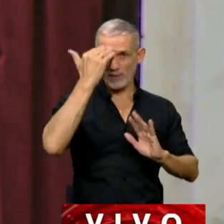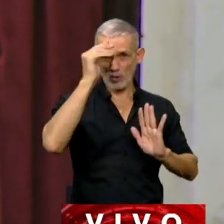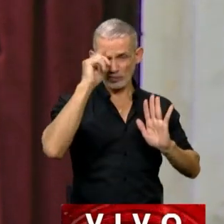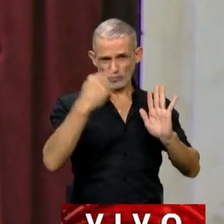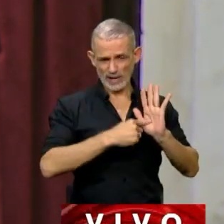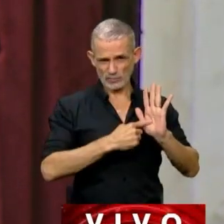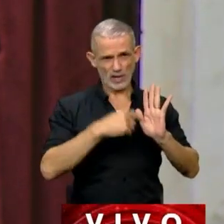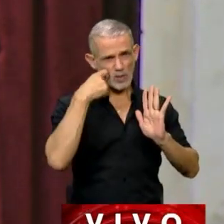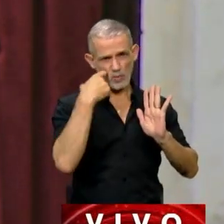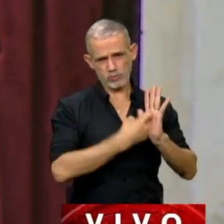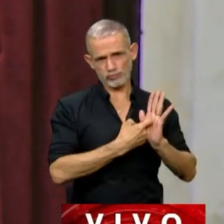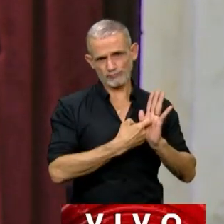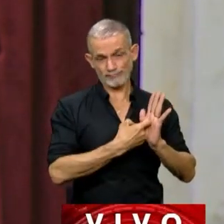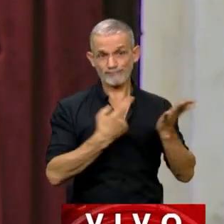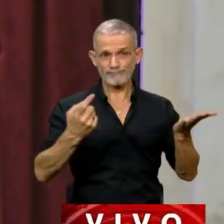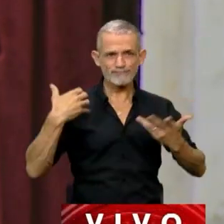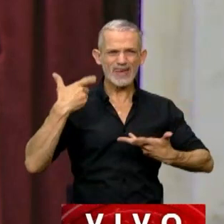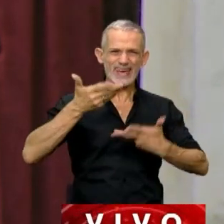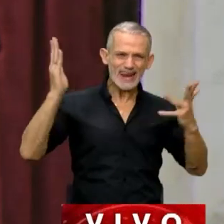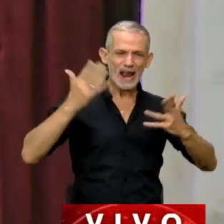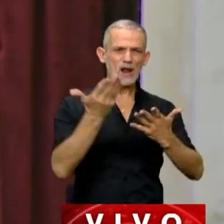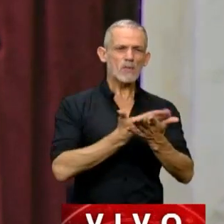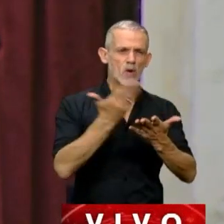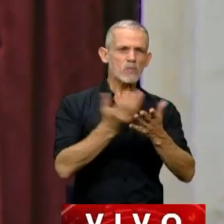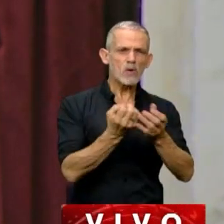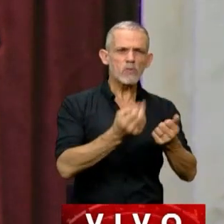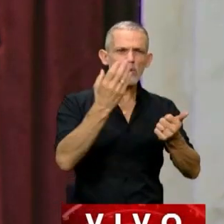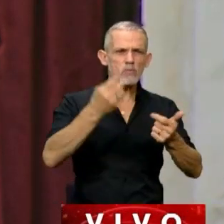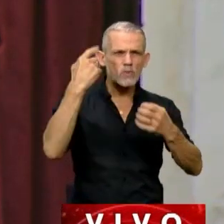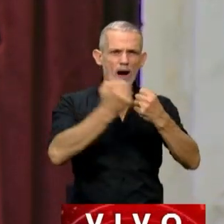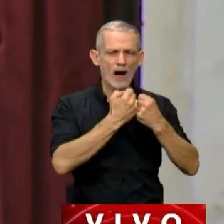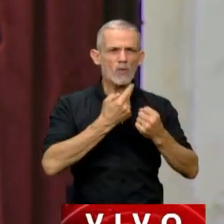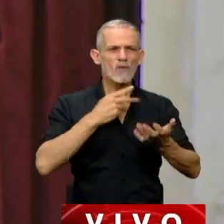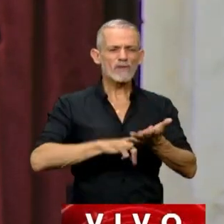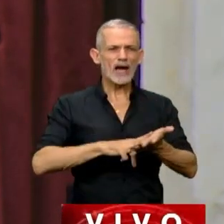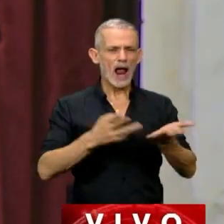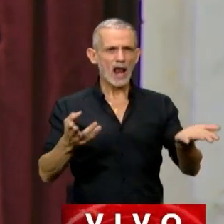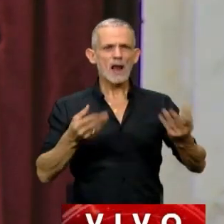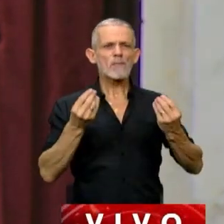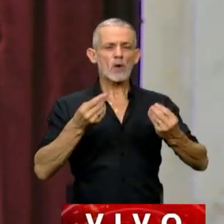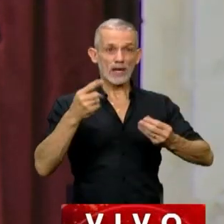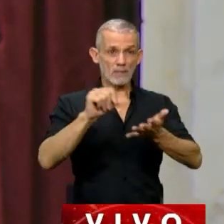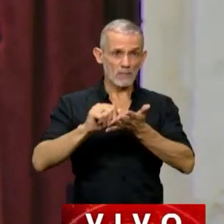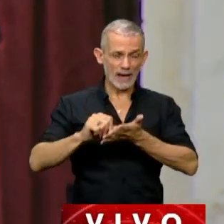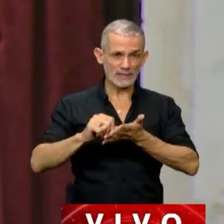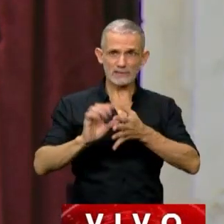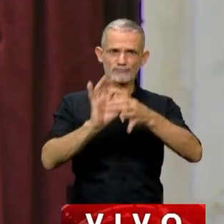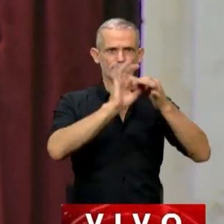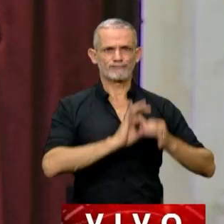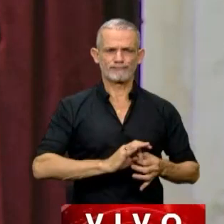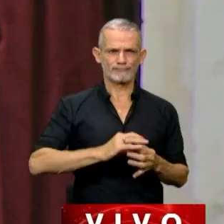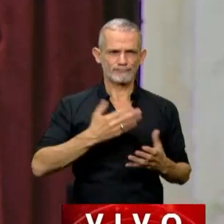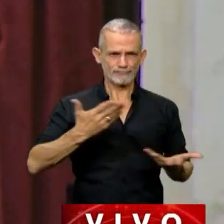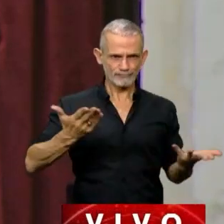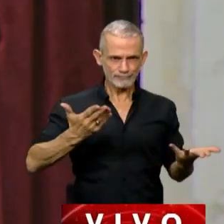Constitución. Y en general los consensos fiscales empezaron a surgir porque estamos en un país federal, y eso es